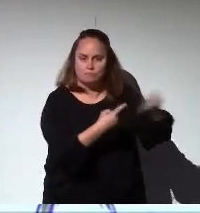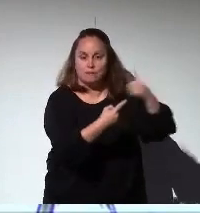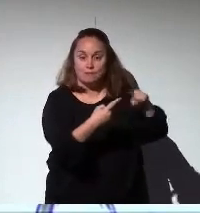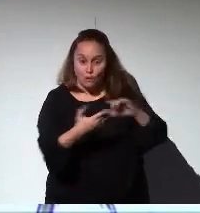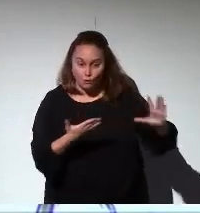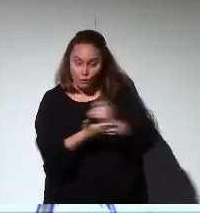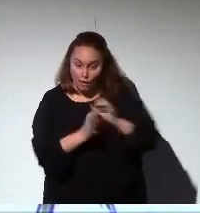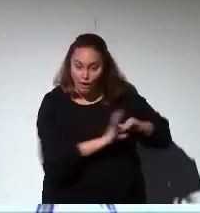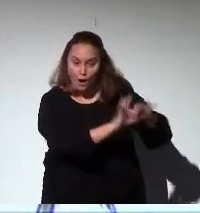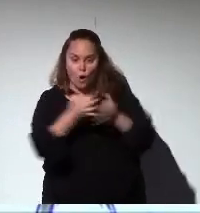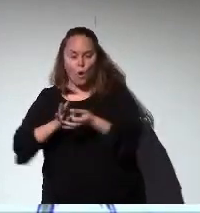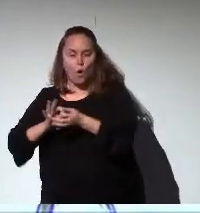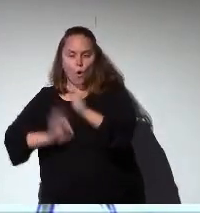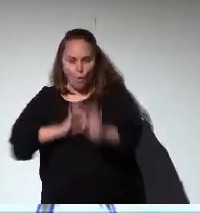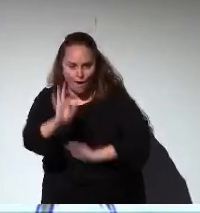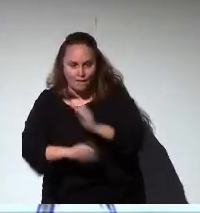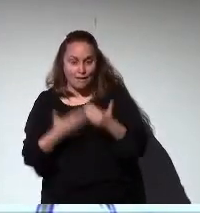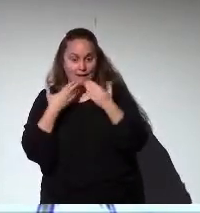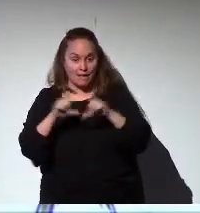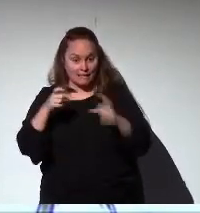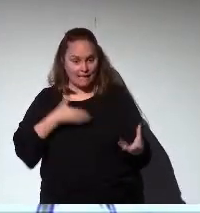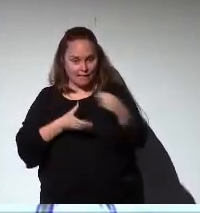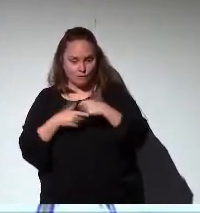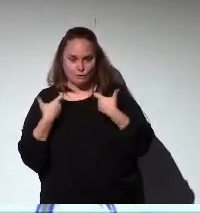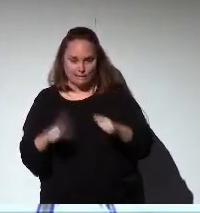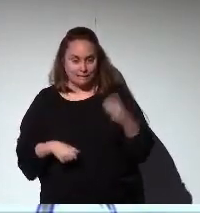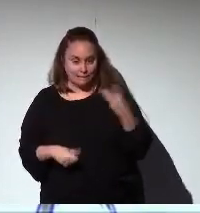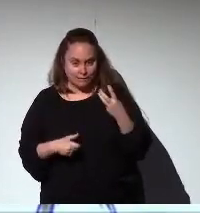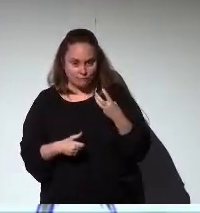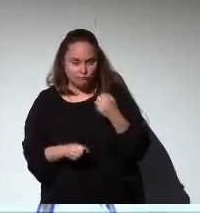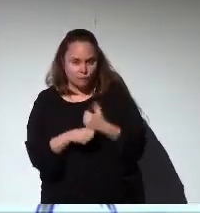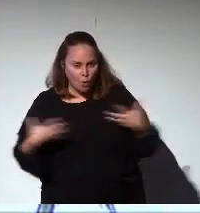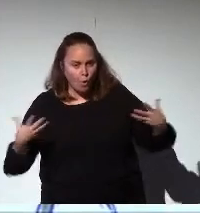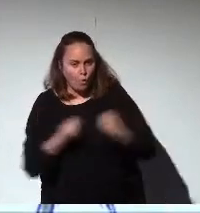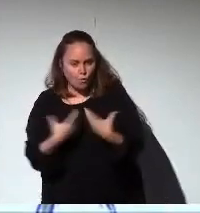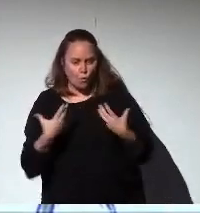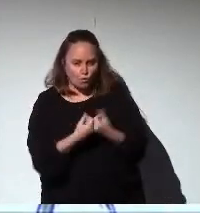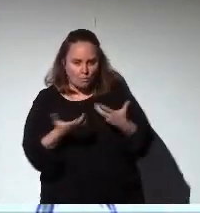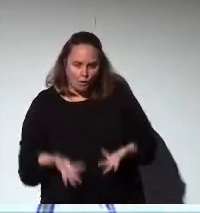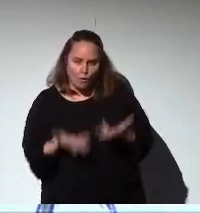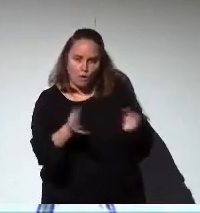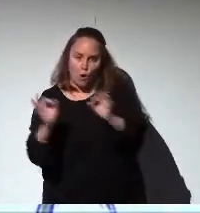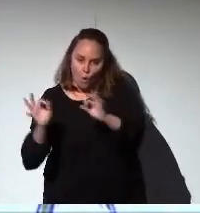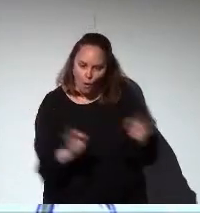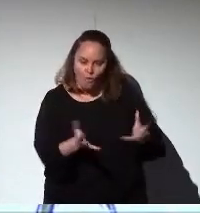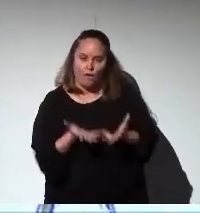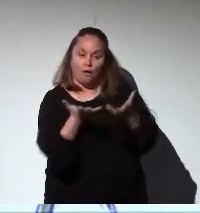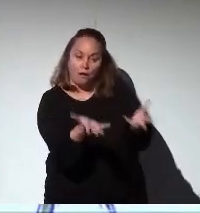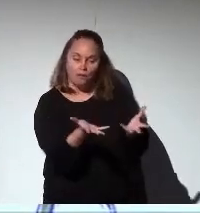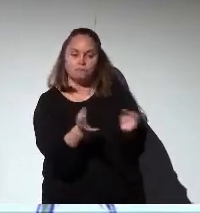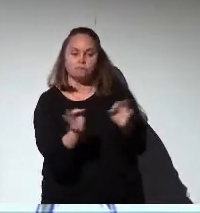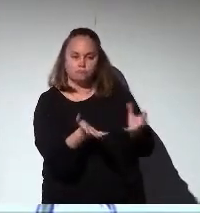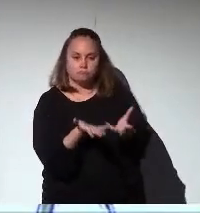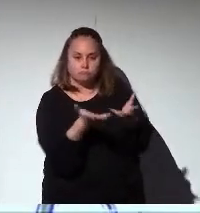unión dentro del trabajo que se desarrolla en las entidades del tercer sector, sin lugar a dudas, pueden ponerlas a disposición y contribuir así